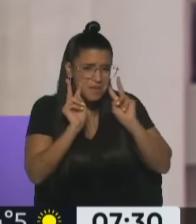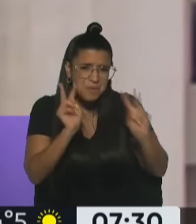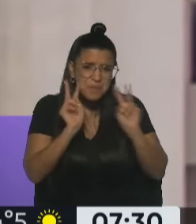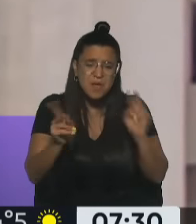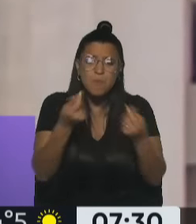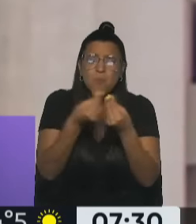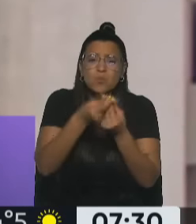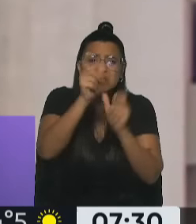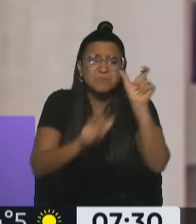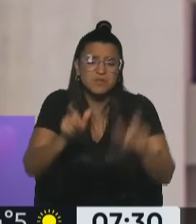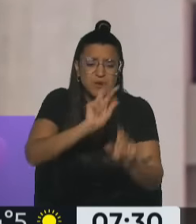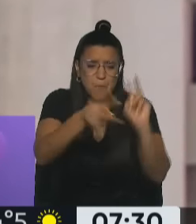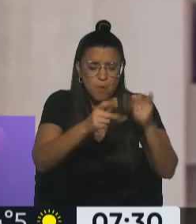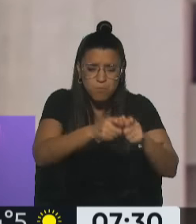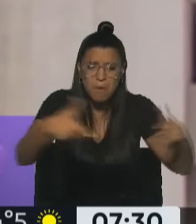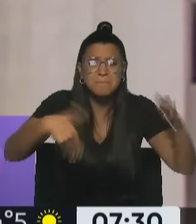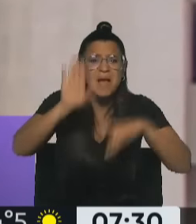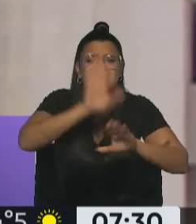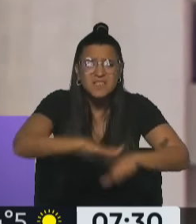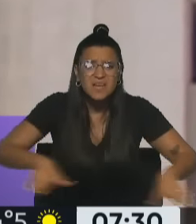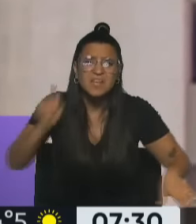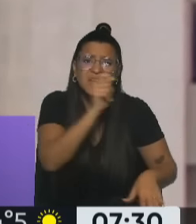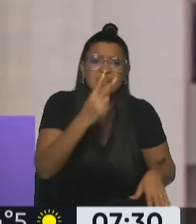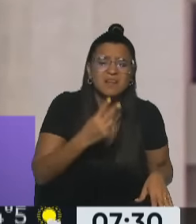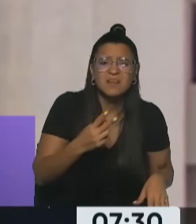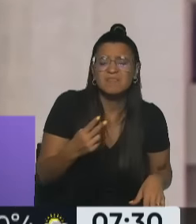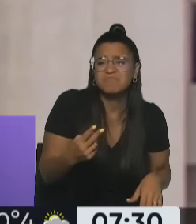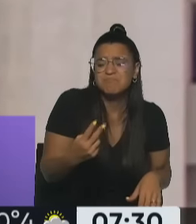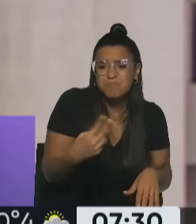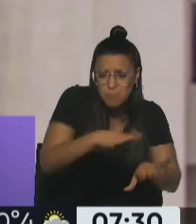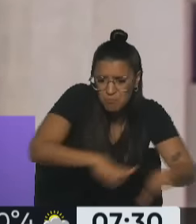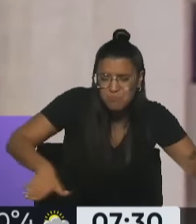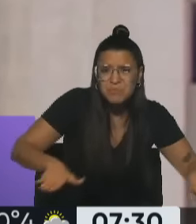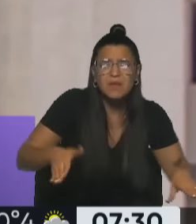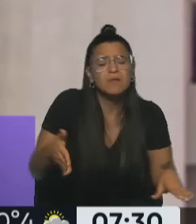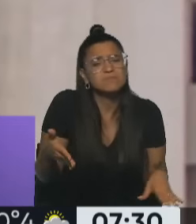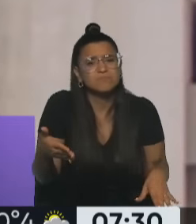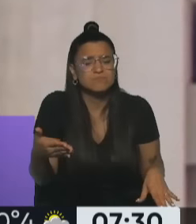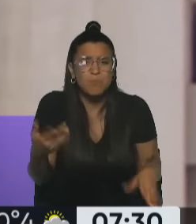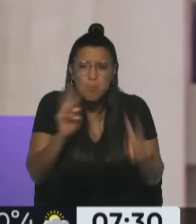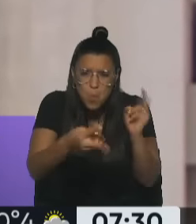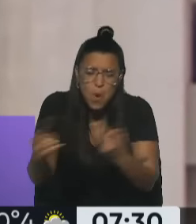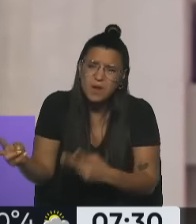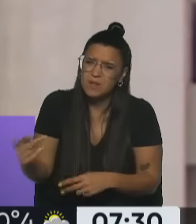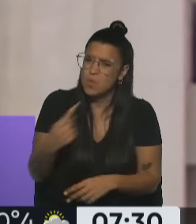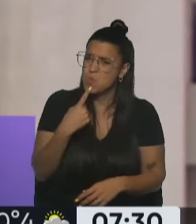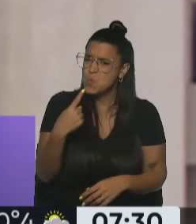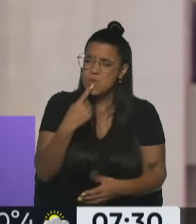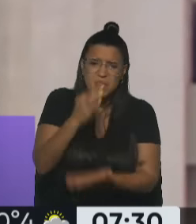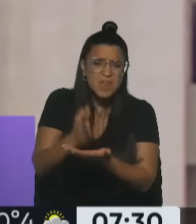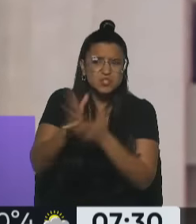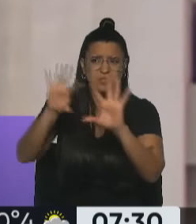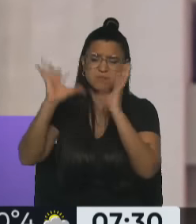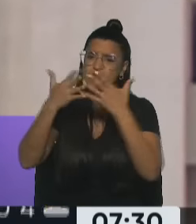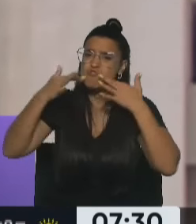el número creciente, sobre todo de niños y niñas que están muriendo, tengo francas dudas de que estén cumpliendo con ese derecho